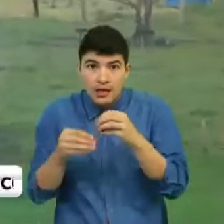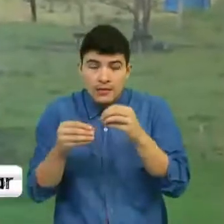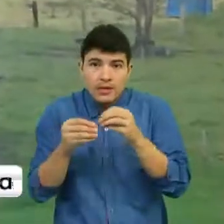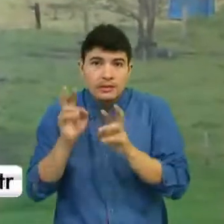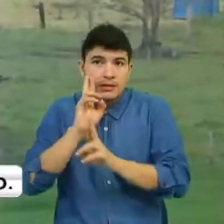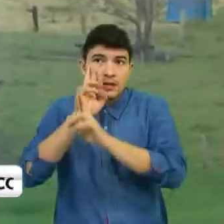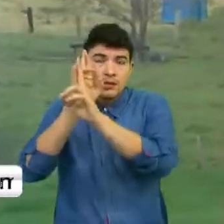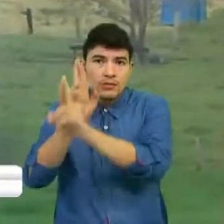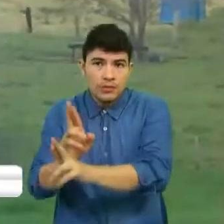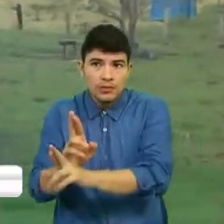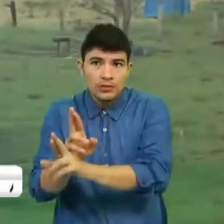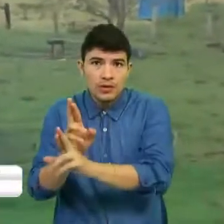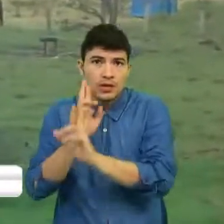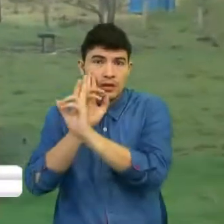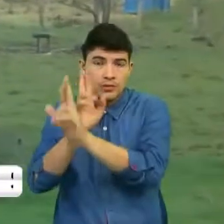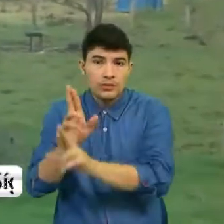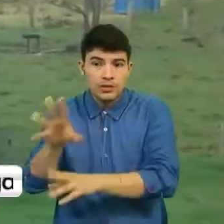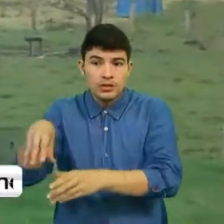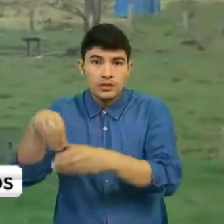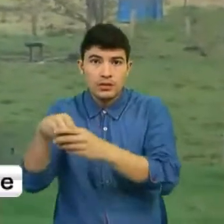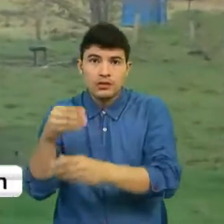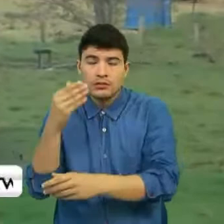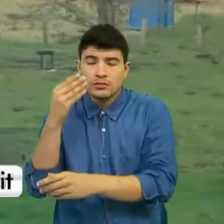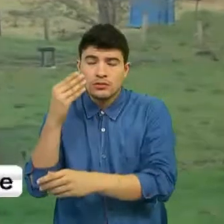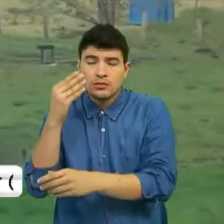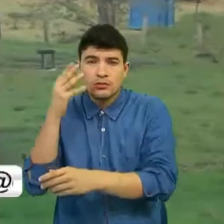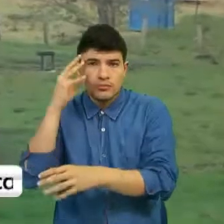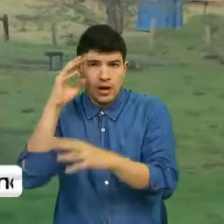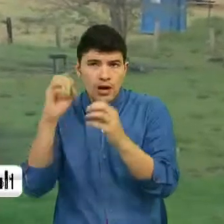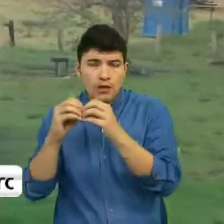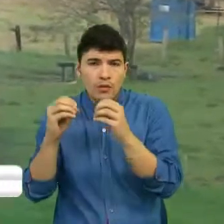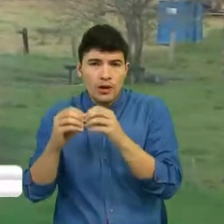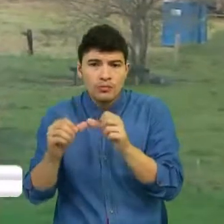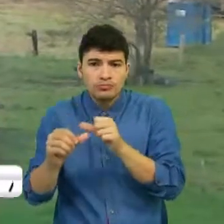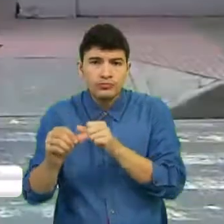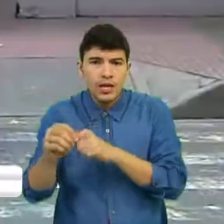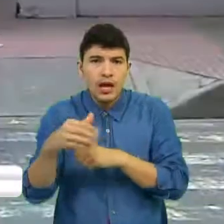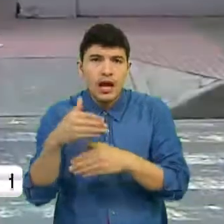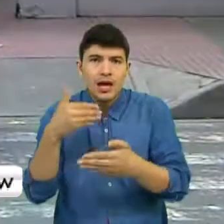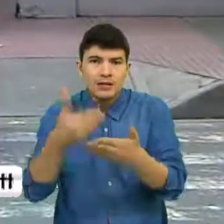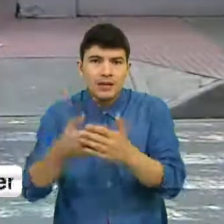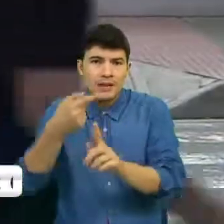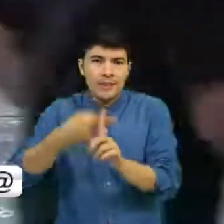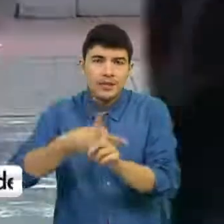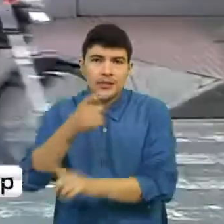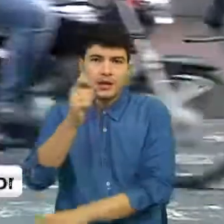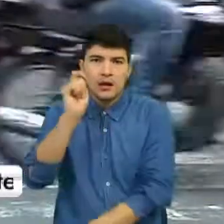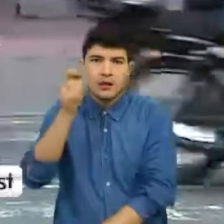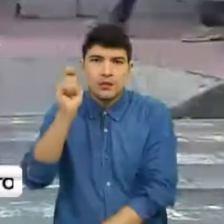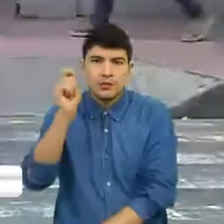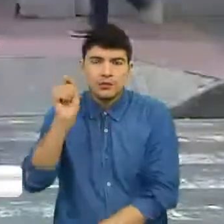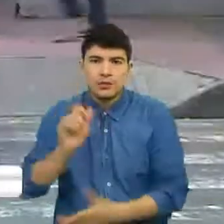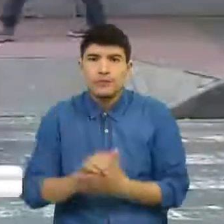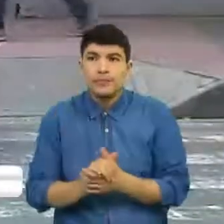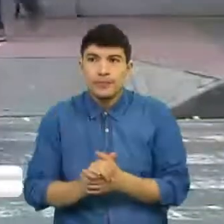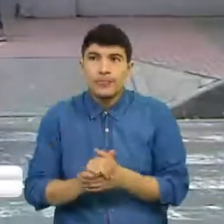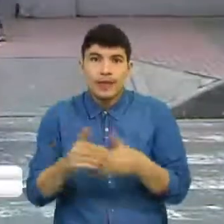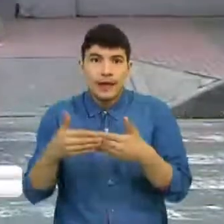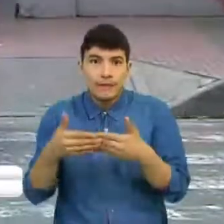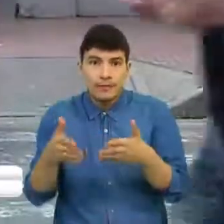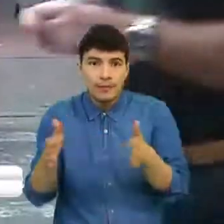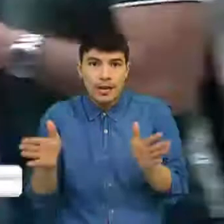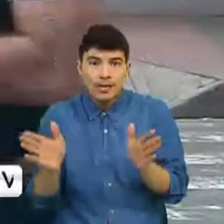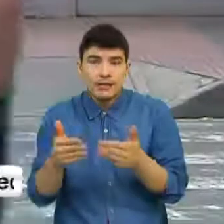resalta dentro de esos acuerdos la ampliación hasta el mes de agosto de las zonas veredales y también la ampliación